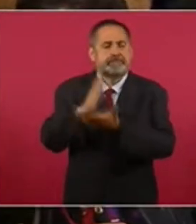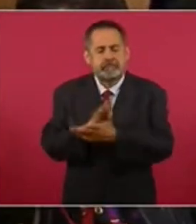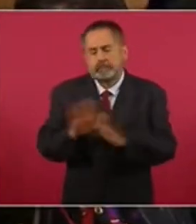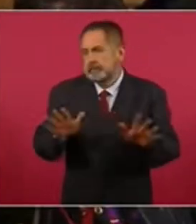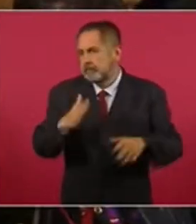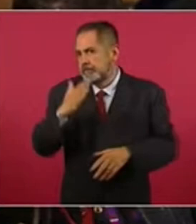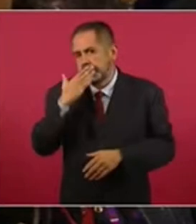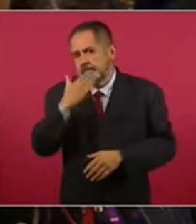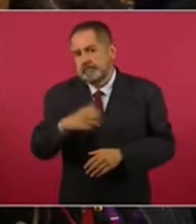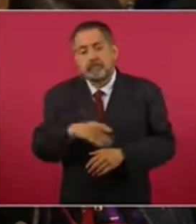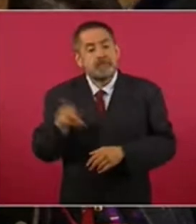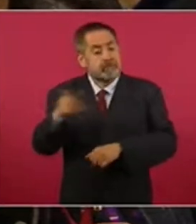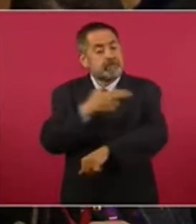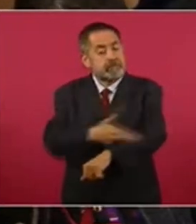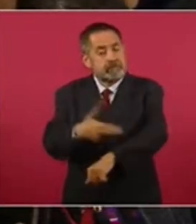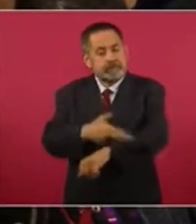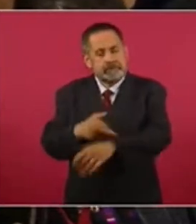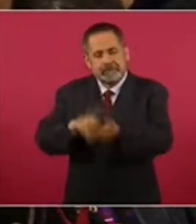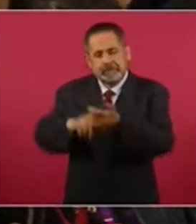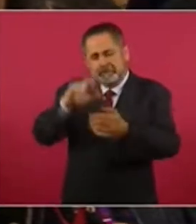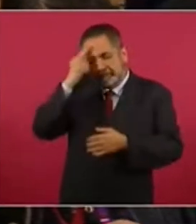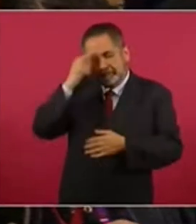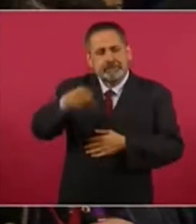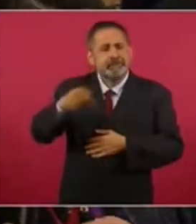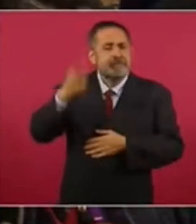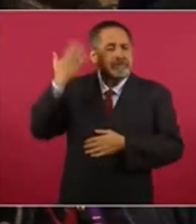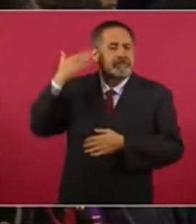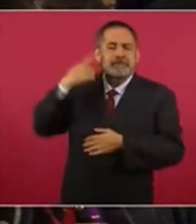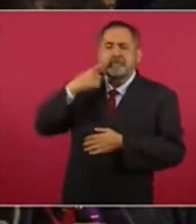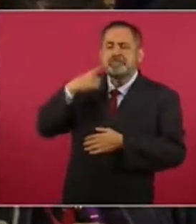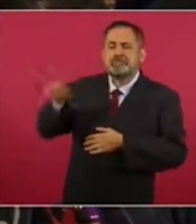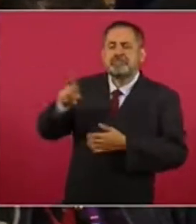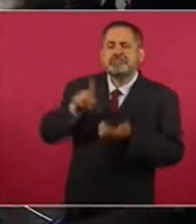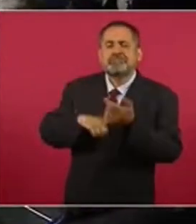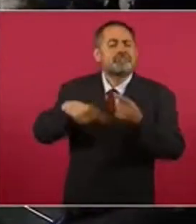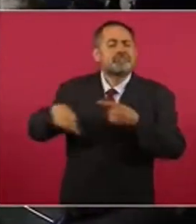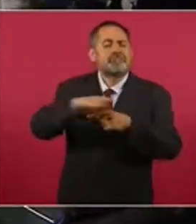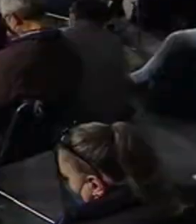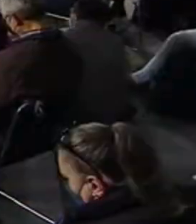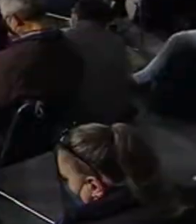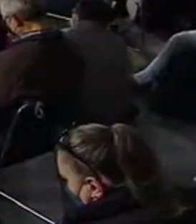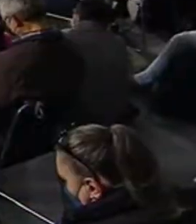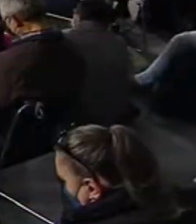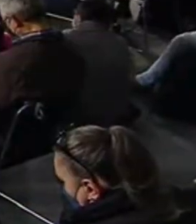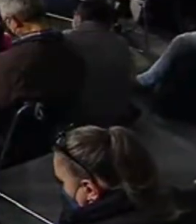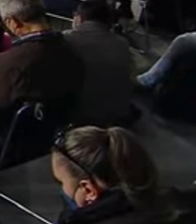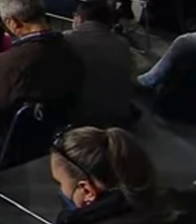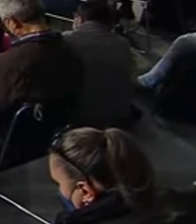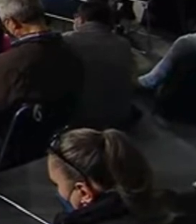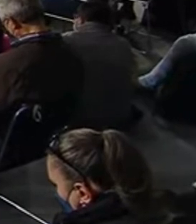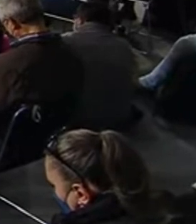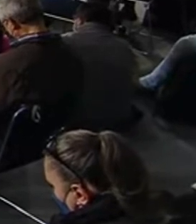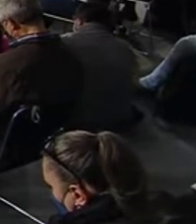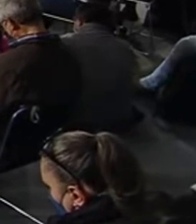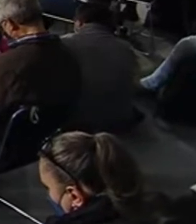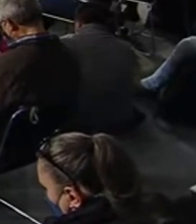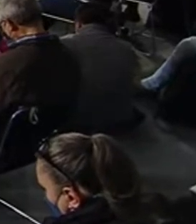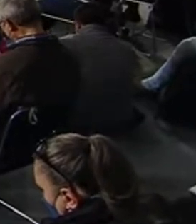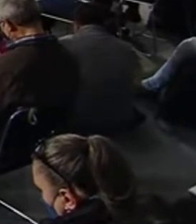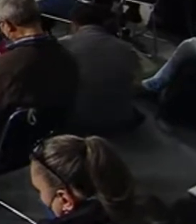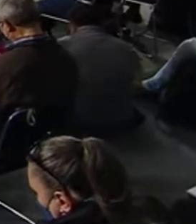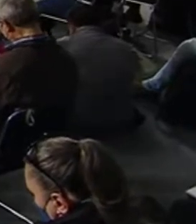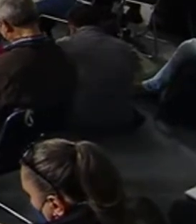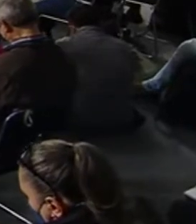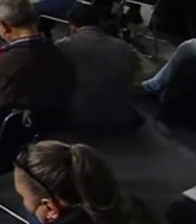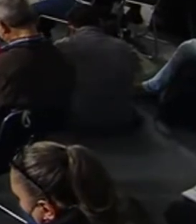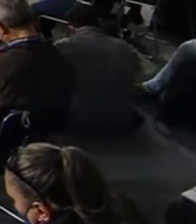tramitando, si lo recuerda, la denuncia que hice acerca de las cirugías de médicos esteticistas que no tenían